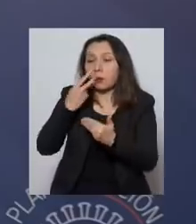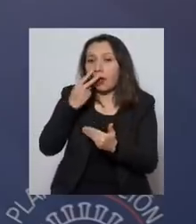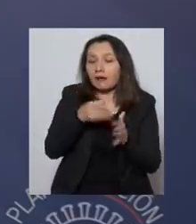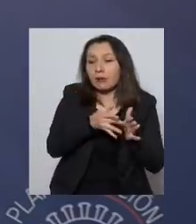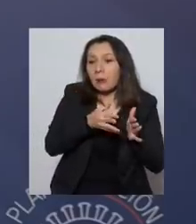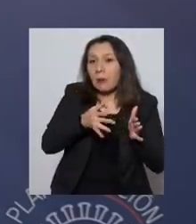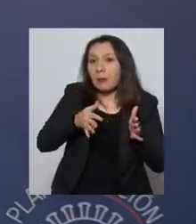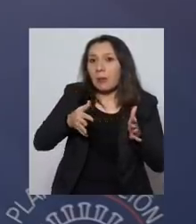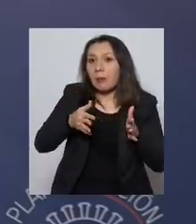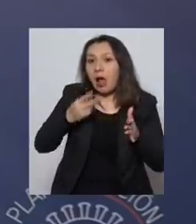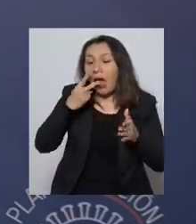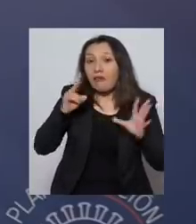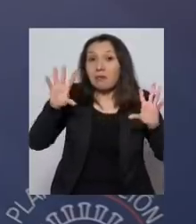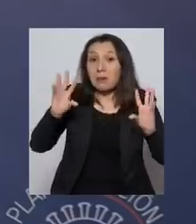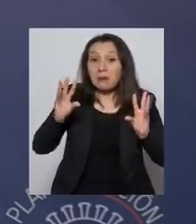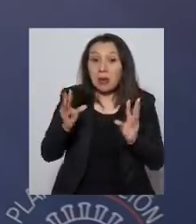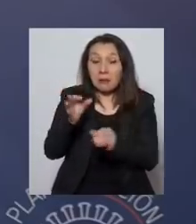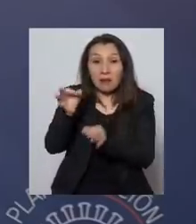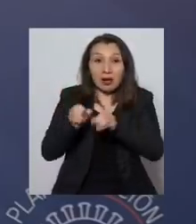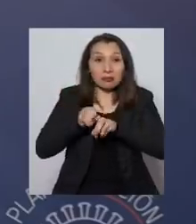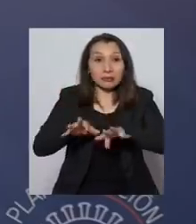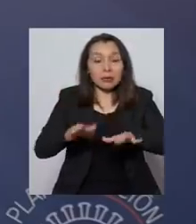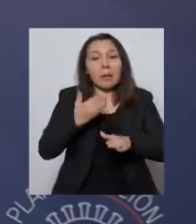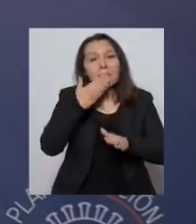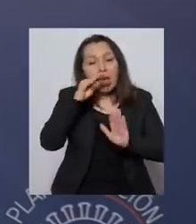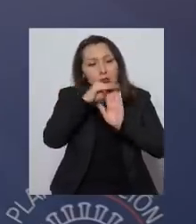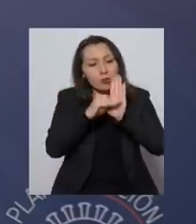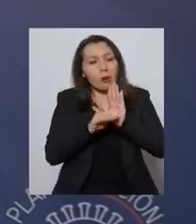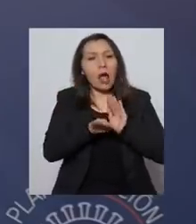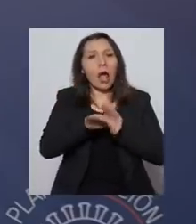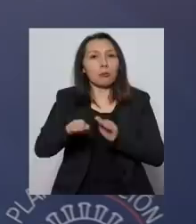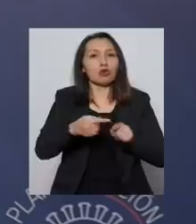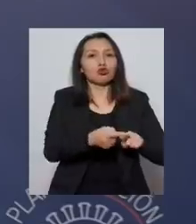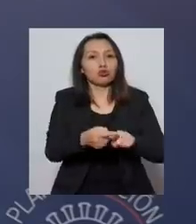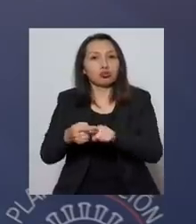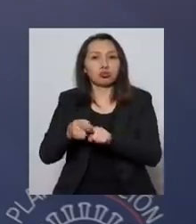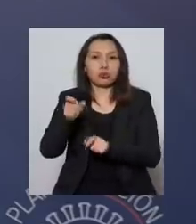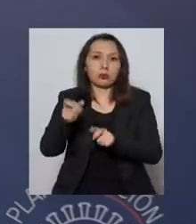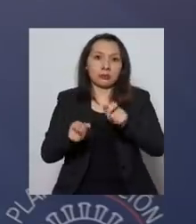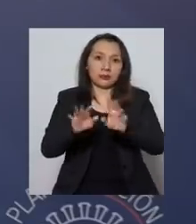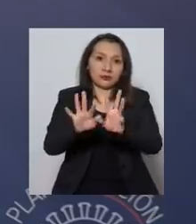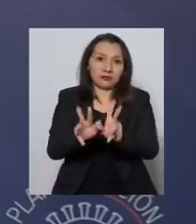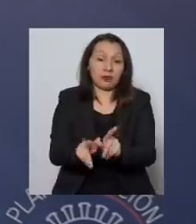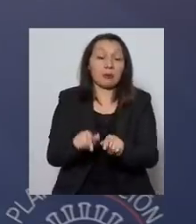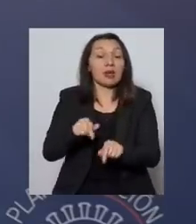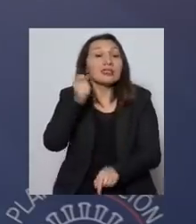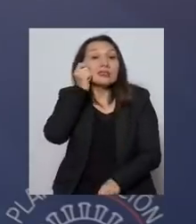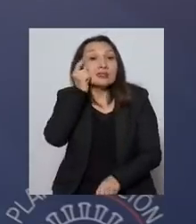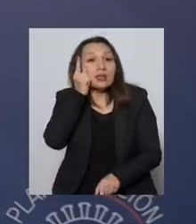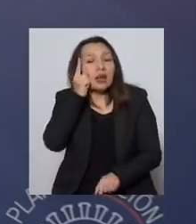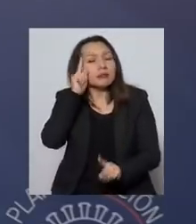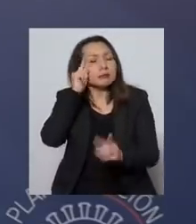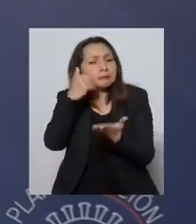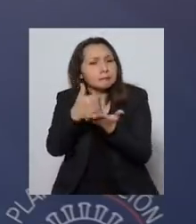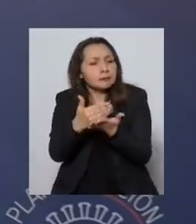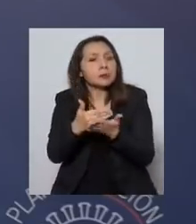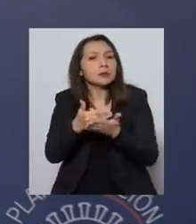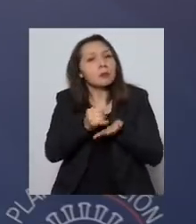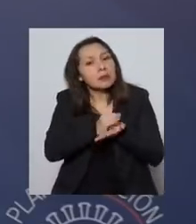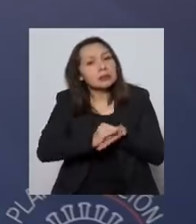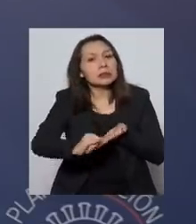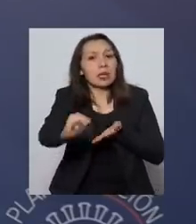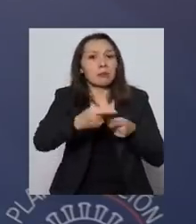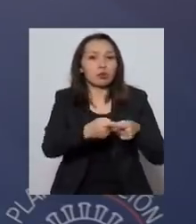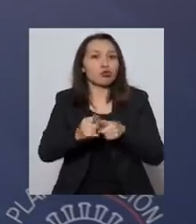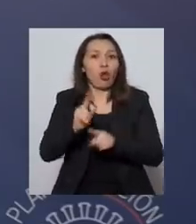a medida que retroceda la pandemia sigamos tomando más medidas de apoyo social a las familias sabiendo que aquí tenemos que tener una lógica continuidad social.